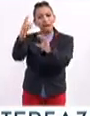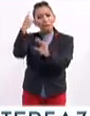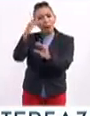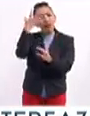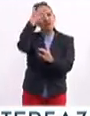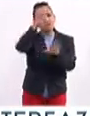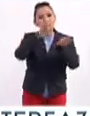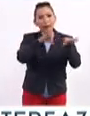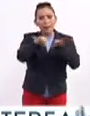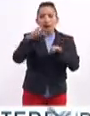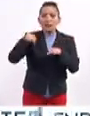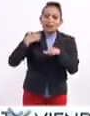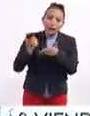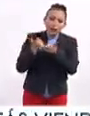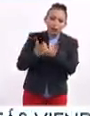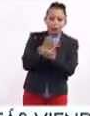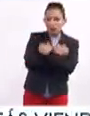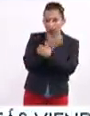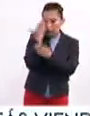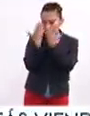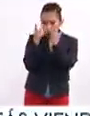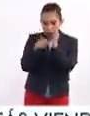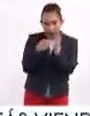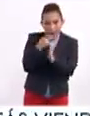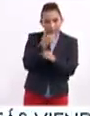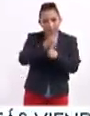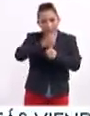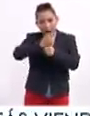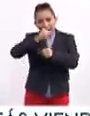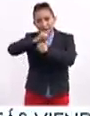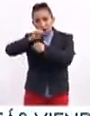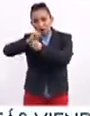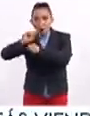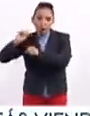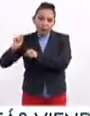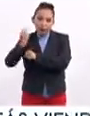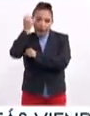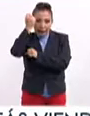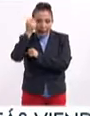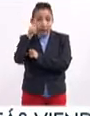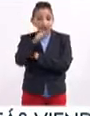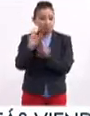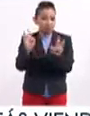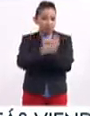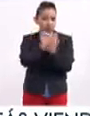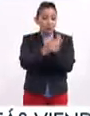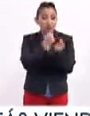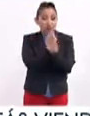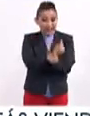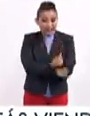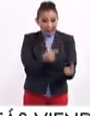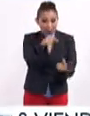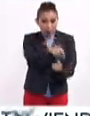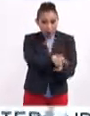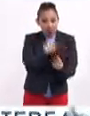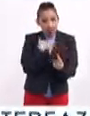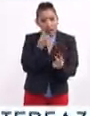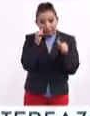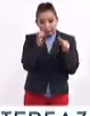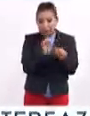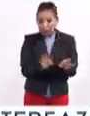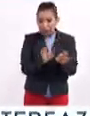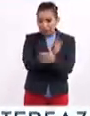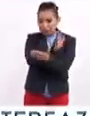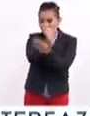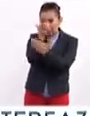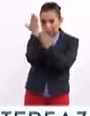el trabajo y la nivelación de educación básica, primaria, secundaria o técnica. En el caso de los menores de edad, se ha priorizado su